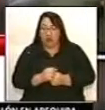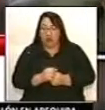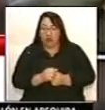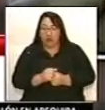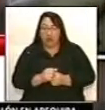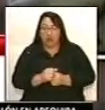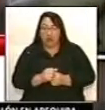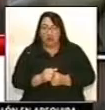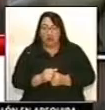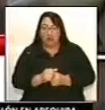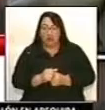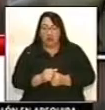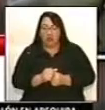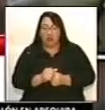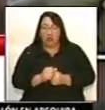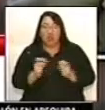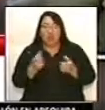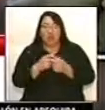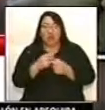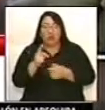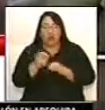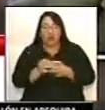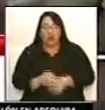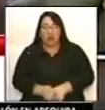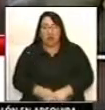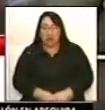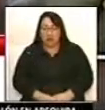viendo el caso, la Comisión de Economía.